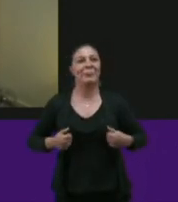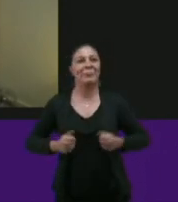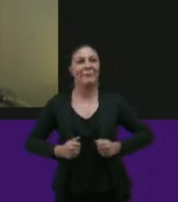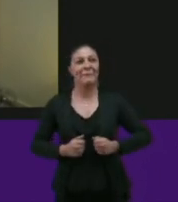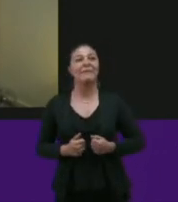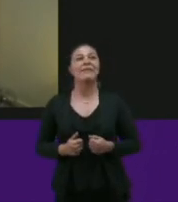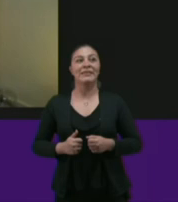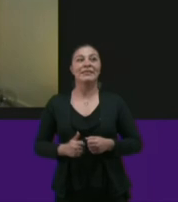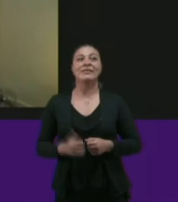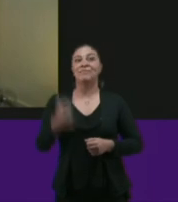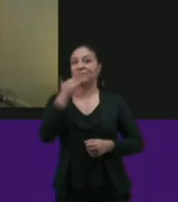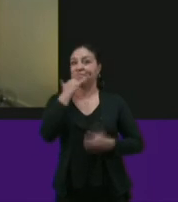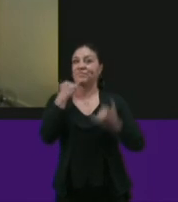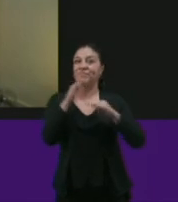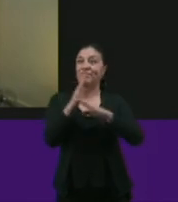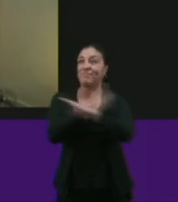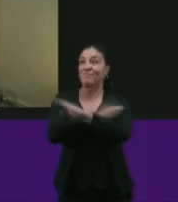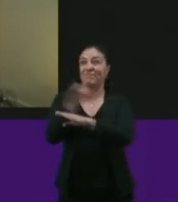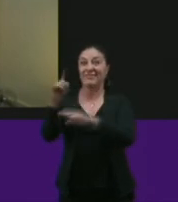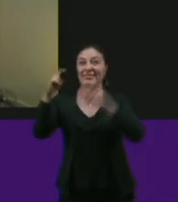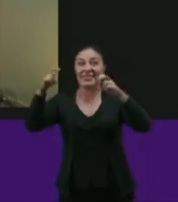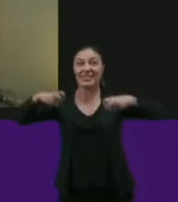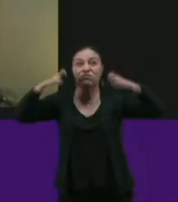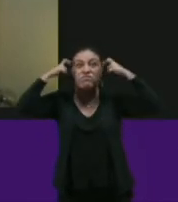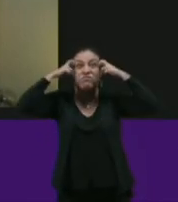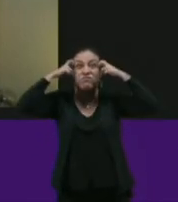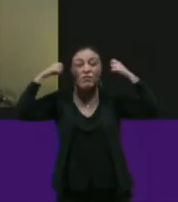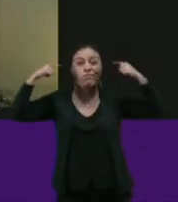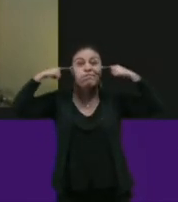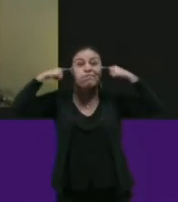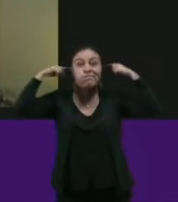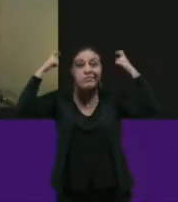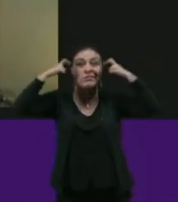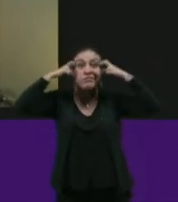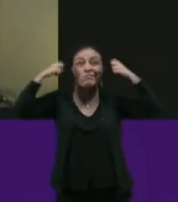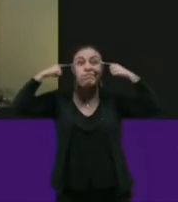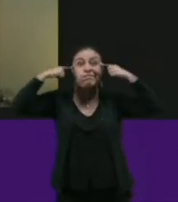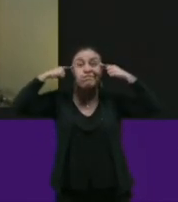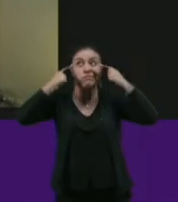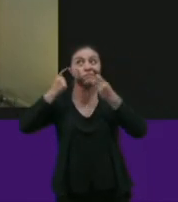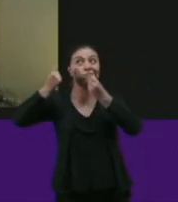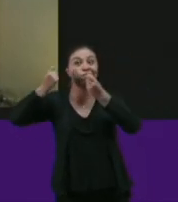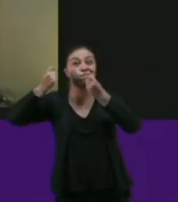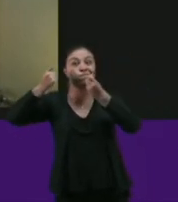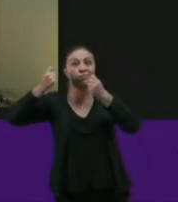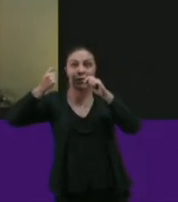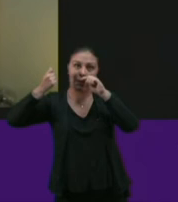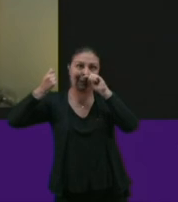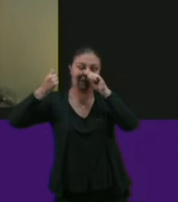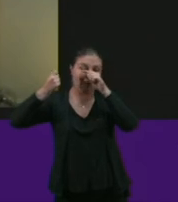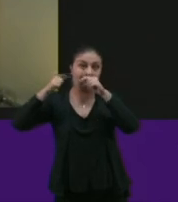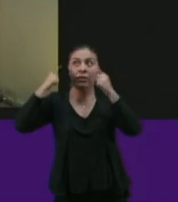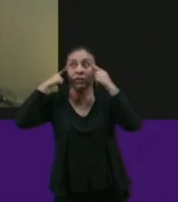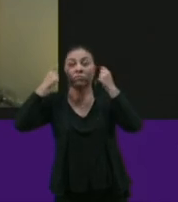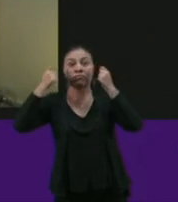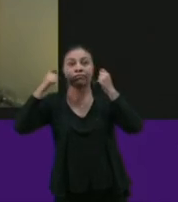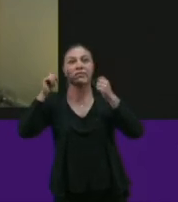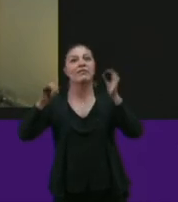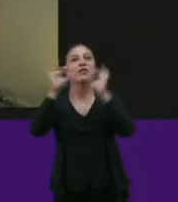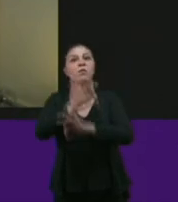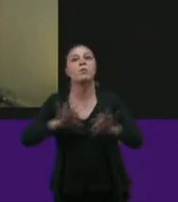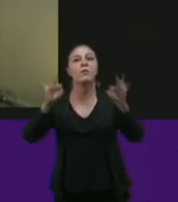ese conocimiento que tienes, también sería muy interesante, no dinero, sino tener así una inversión